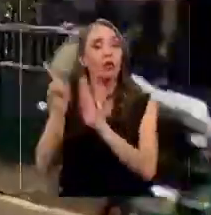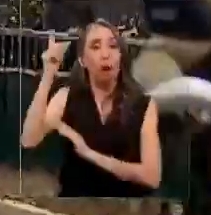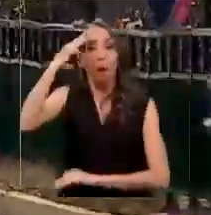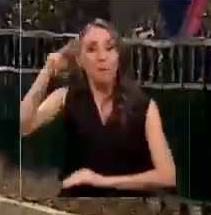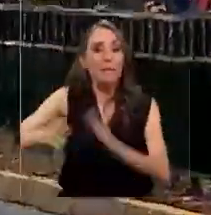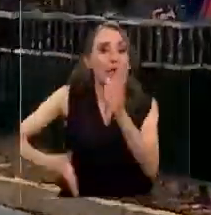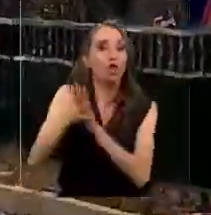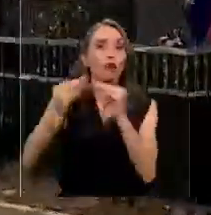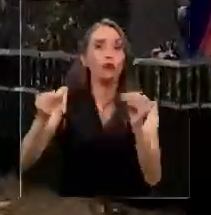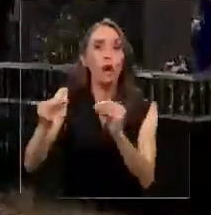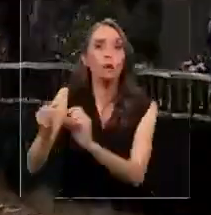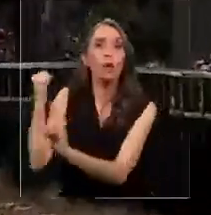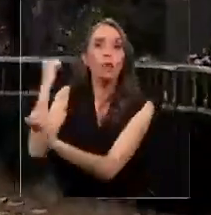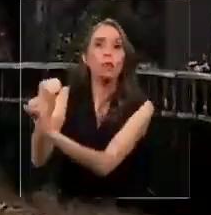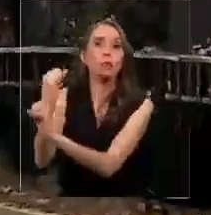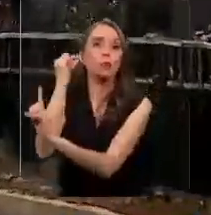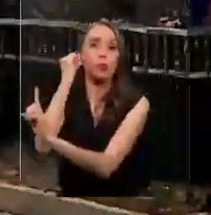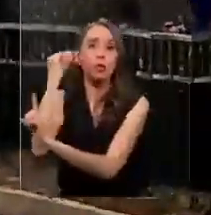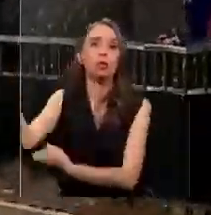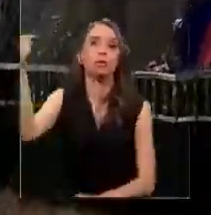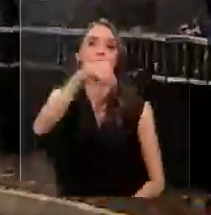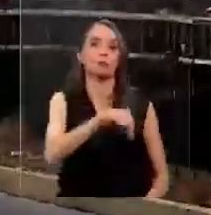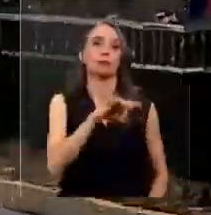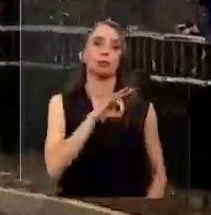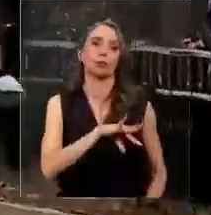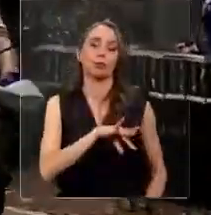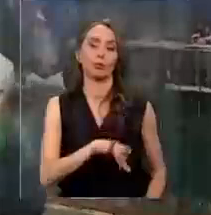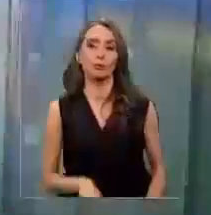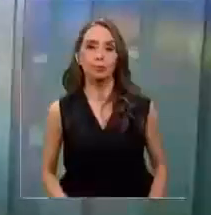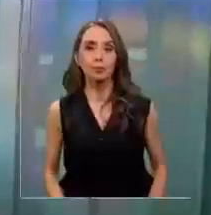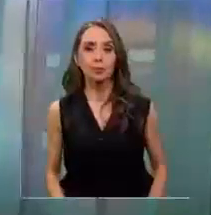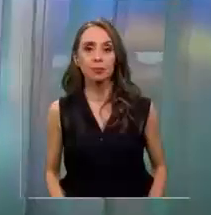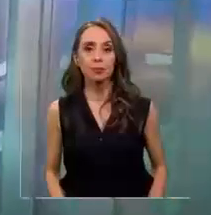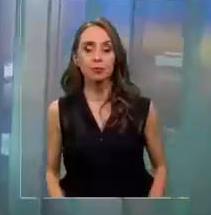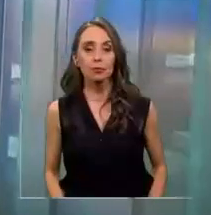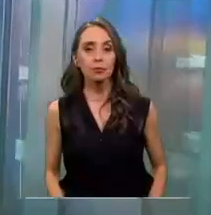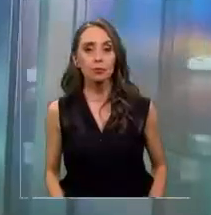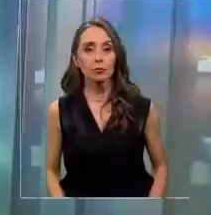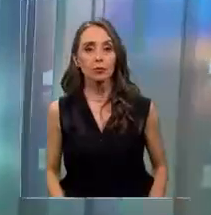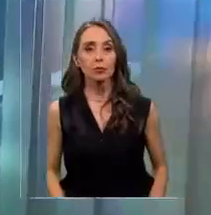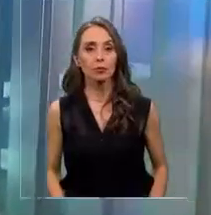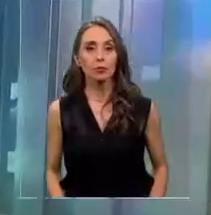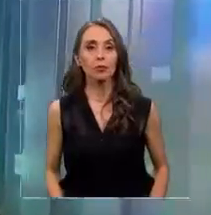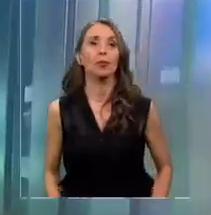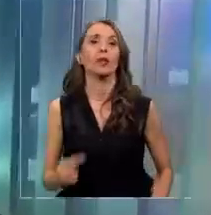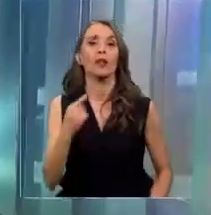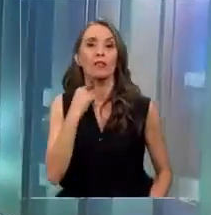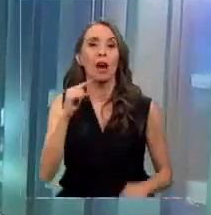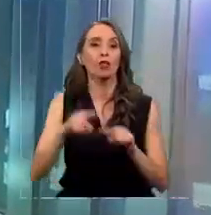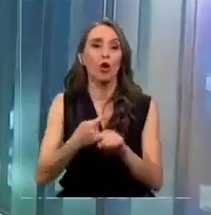desde México a nuestro país. Y de nuevo le fallamos a una víctima más.